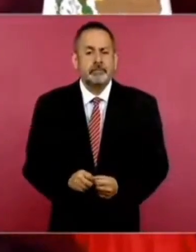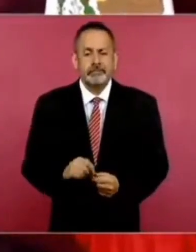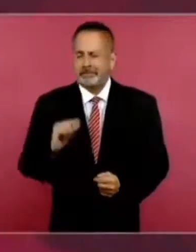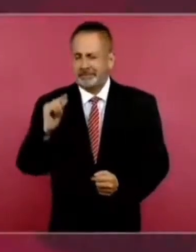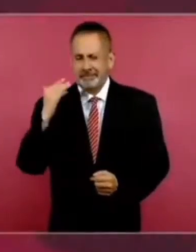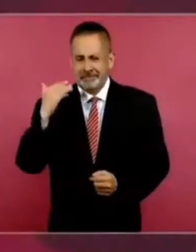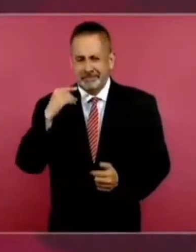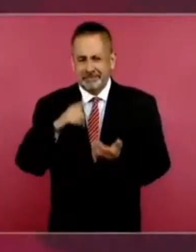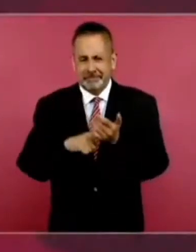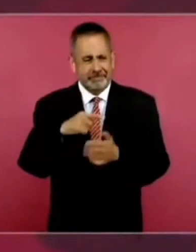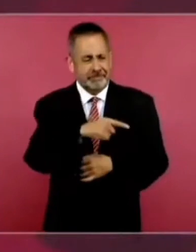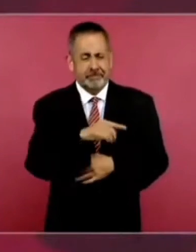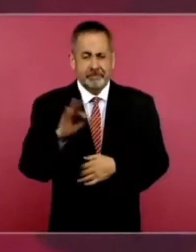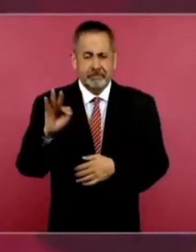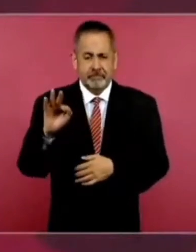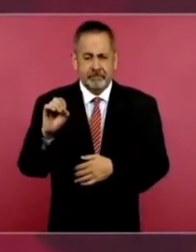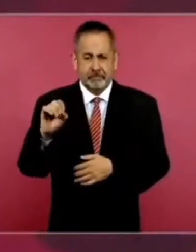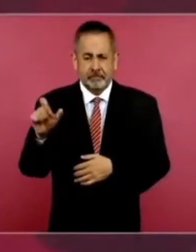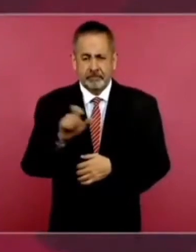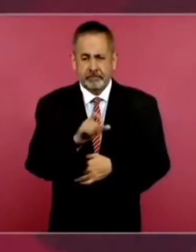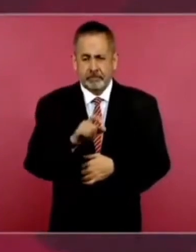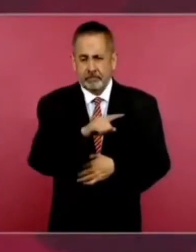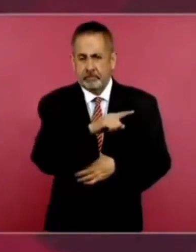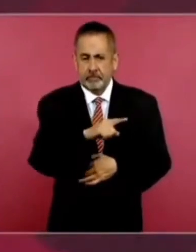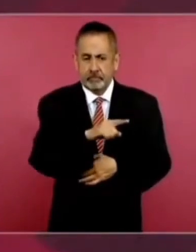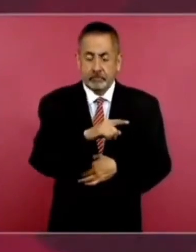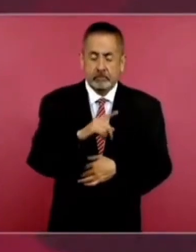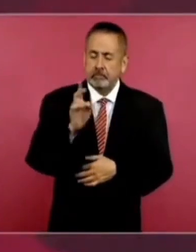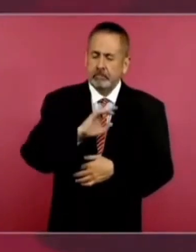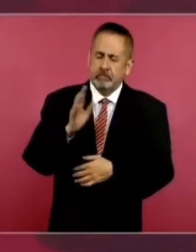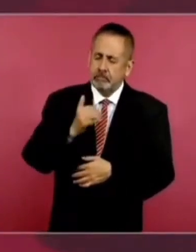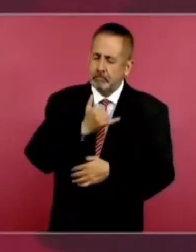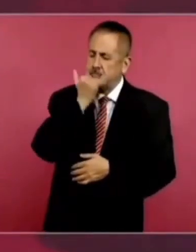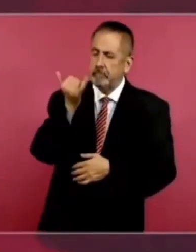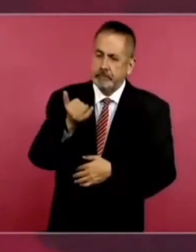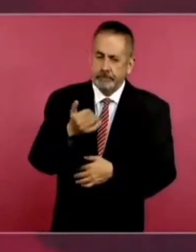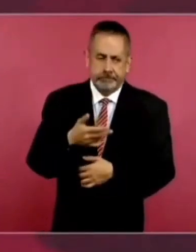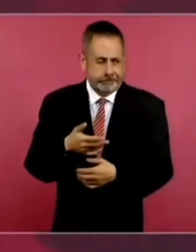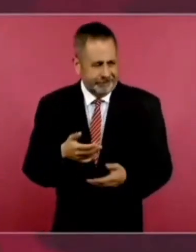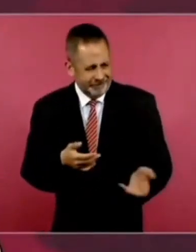Fox dijo que se había equivocado,